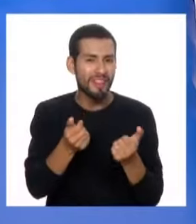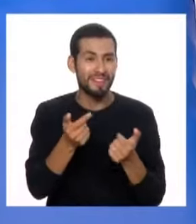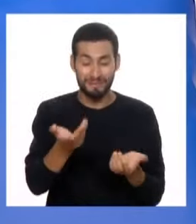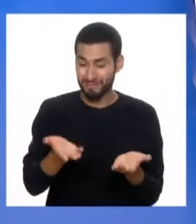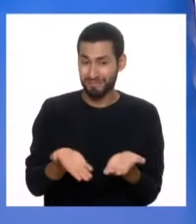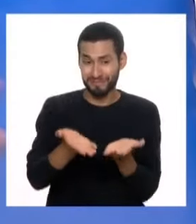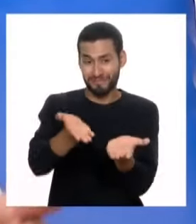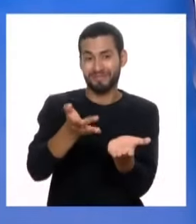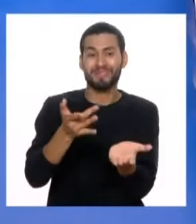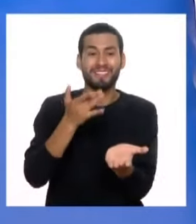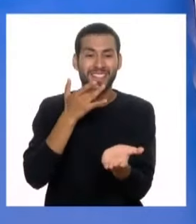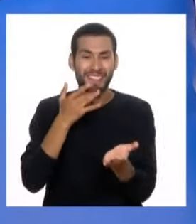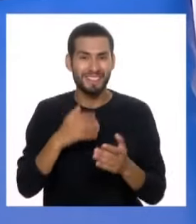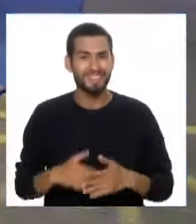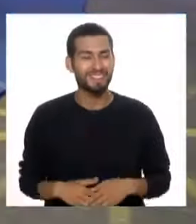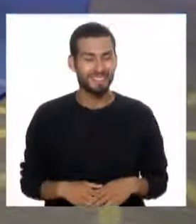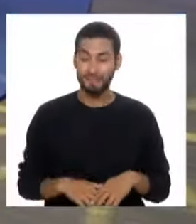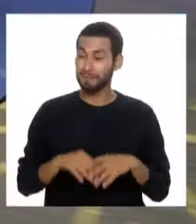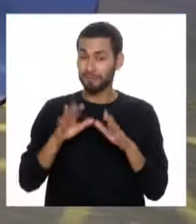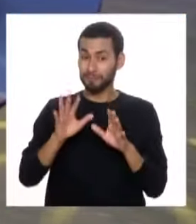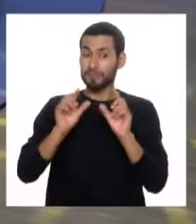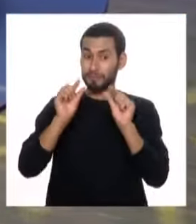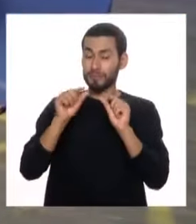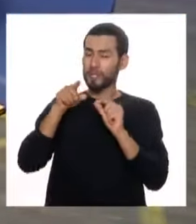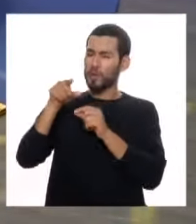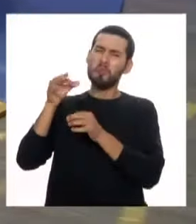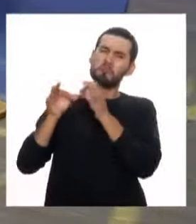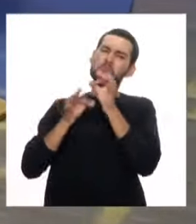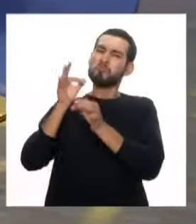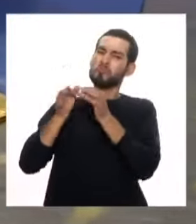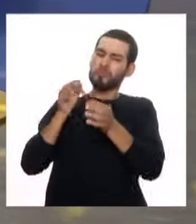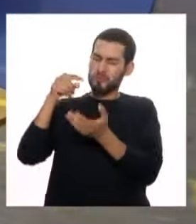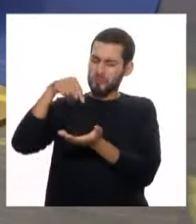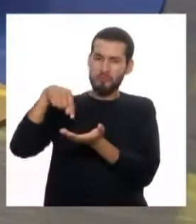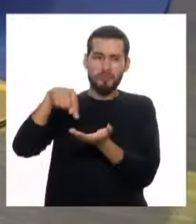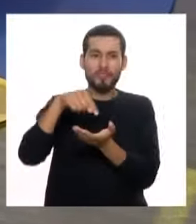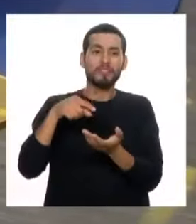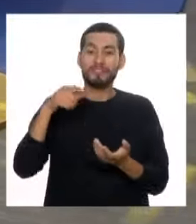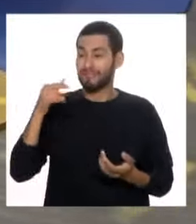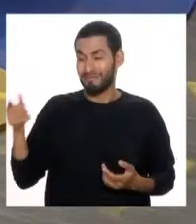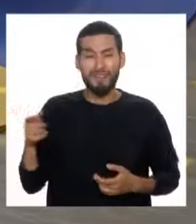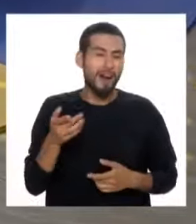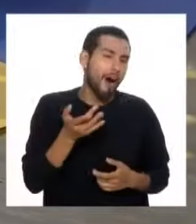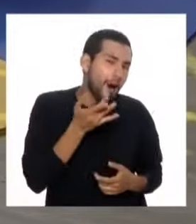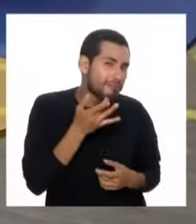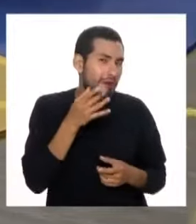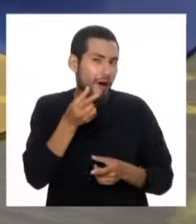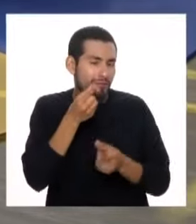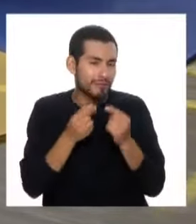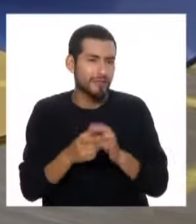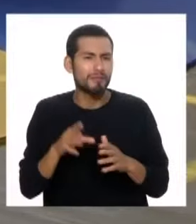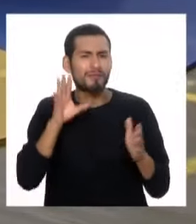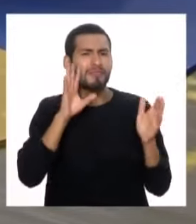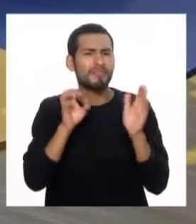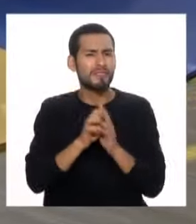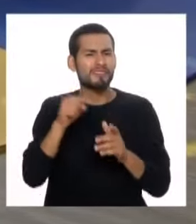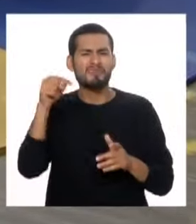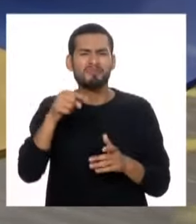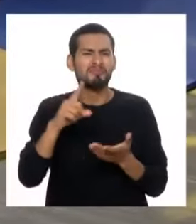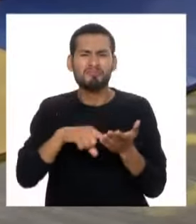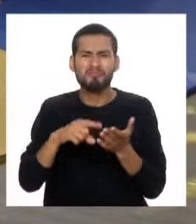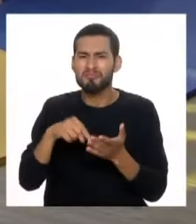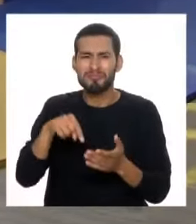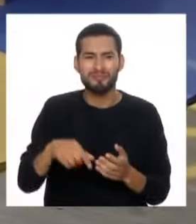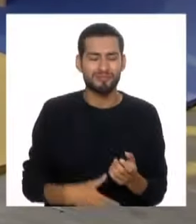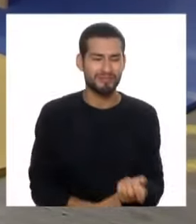favor, les vamos hemos traído una muestra. Pero mira, vamos a hacer una cosa, nos vas explicando cada dulce y acá el señor va probándolo. A ver, por ejemplo, ¿acá qué nos has traído?